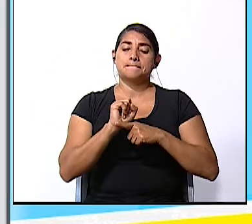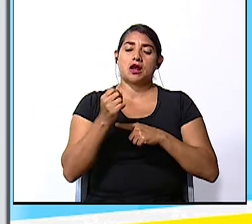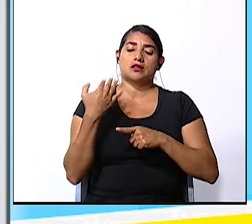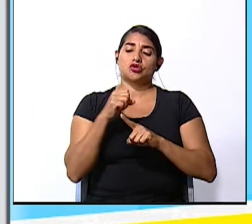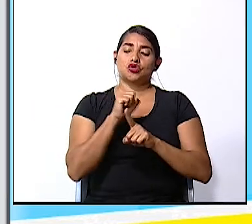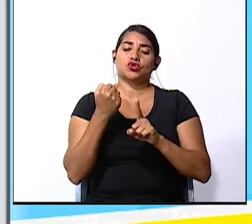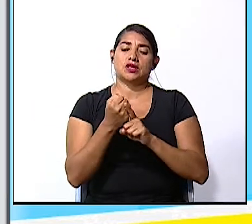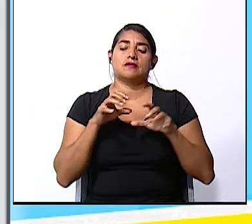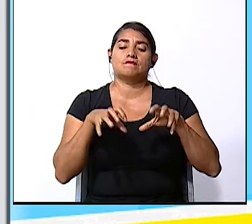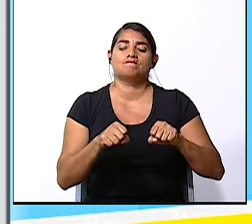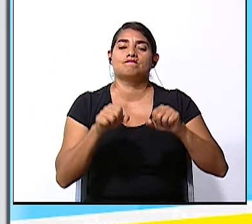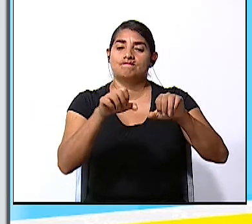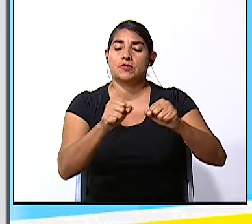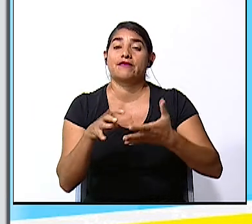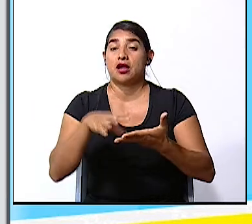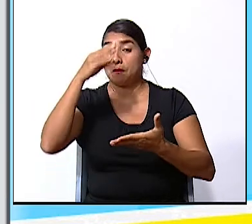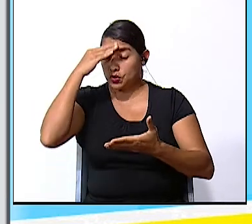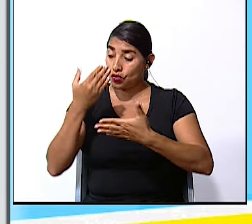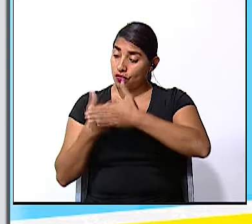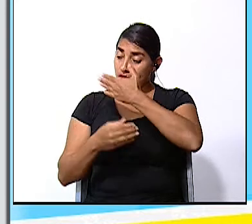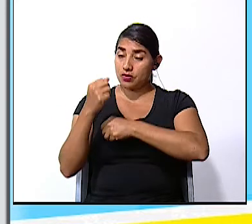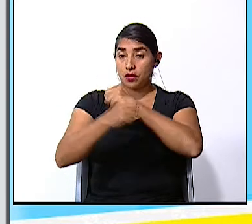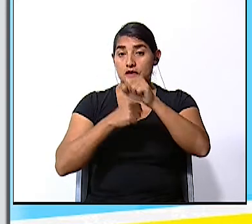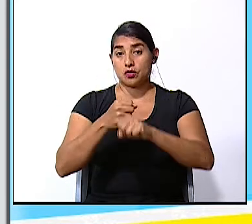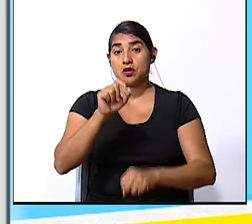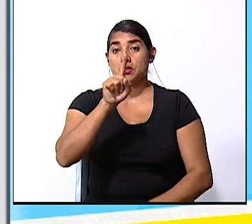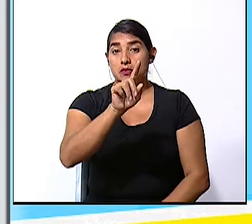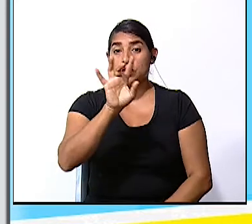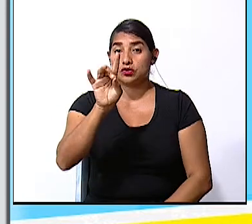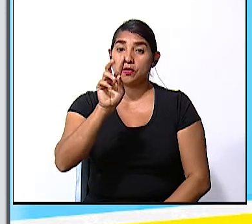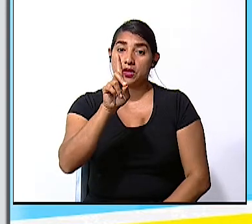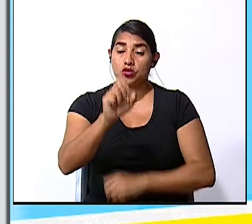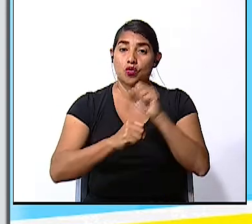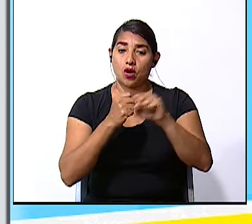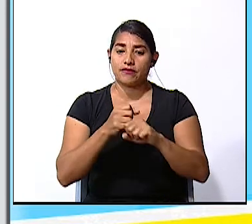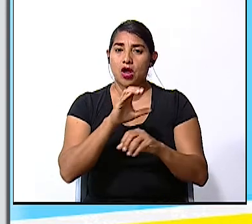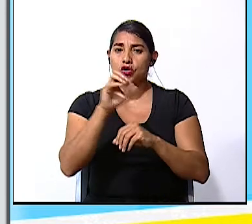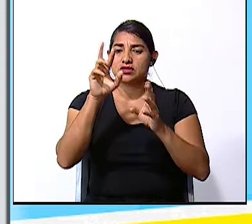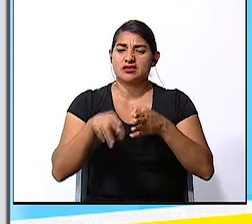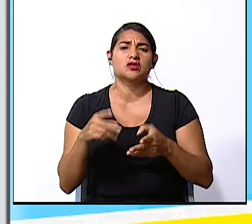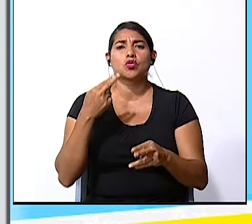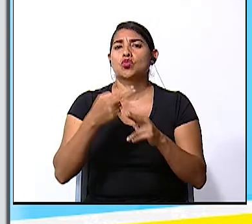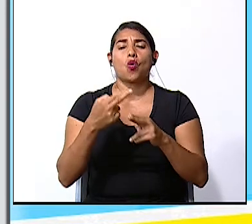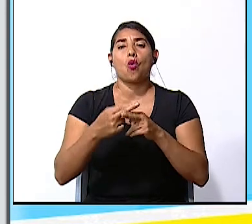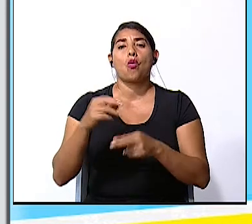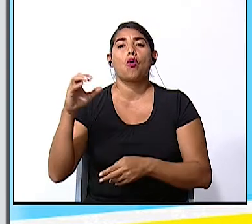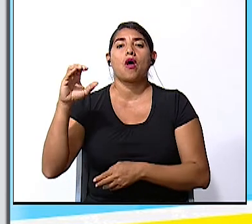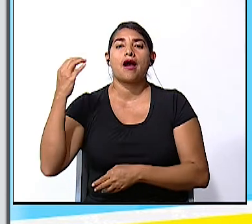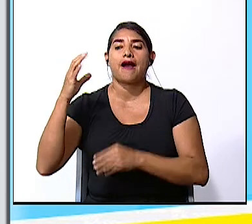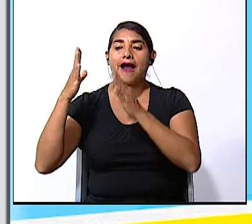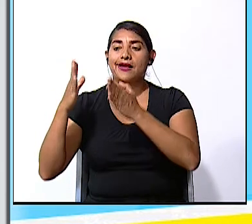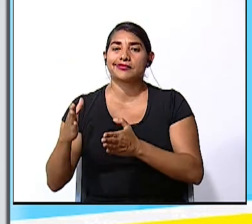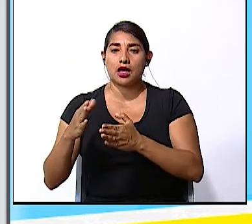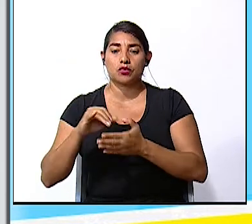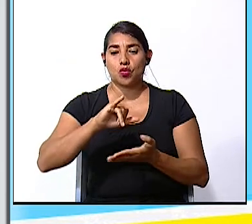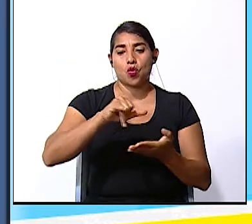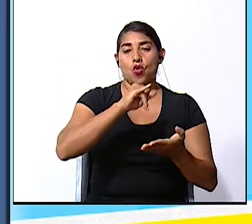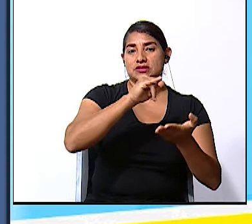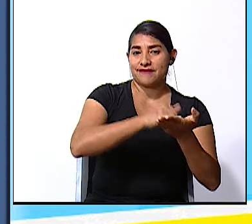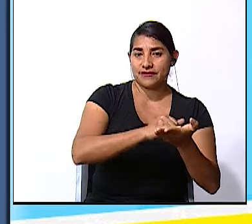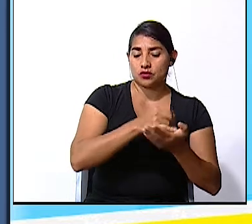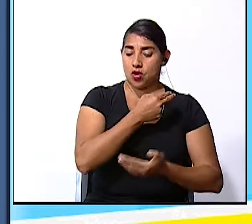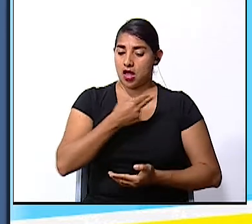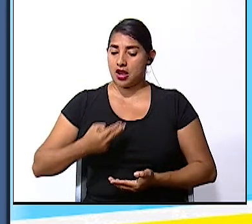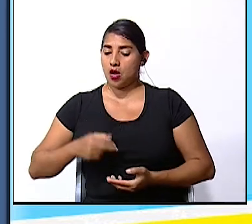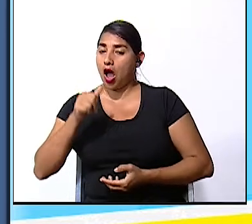sociales coloniales. En 1821 no existían costarricenses, por el contrario eran cartagos, josefinos, heredianos y alajuelenses. Un